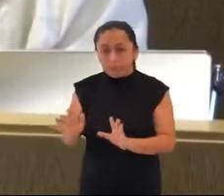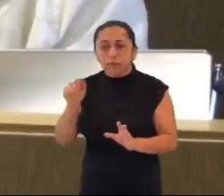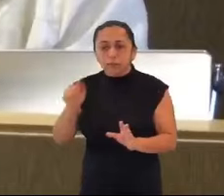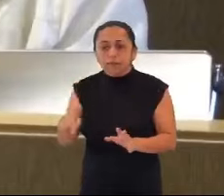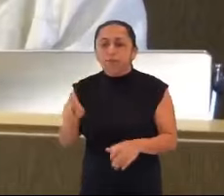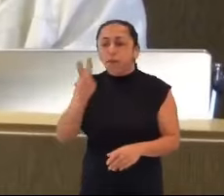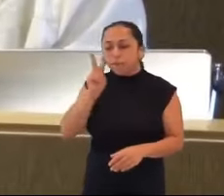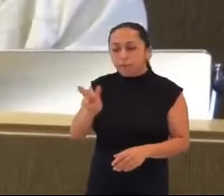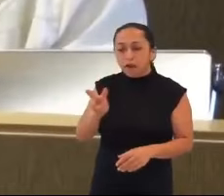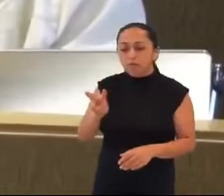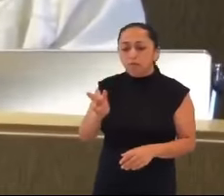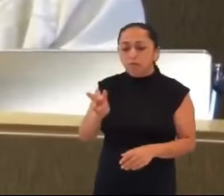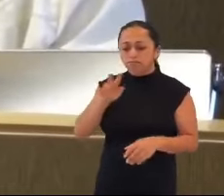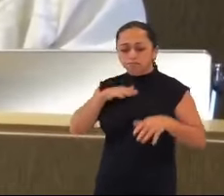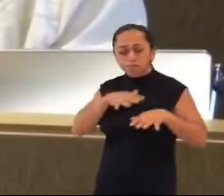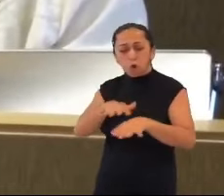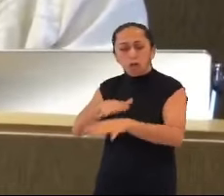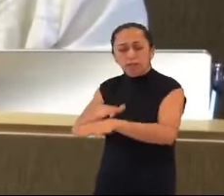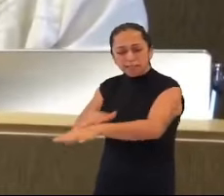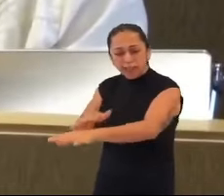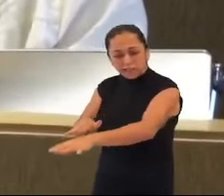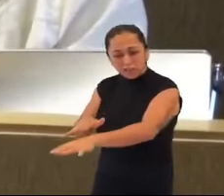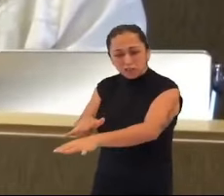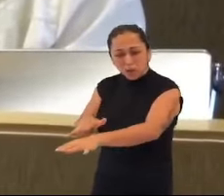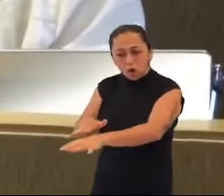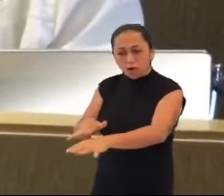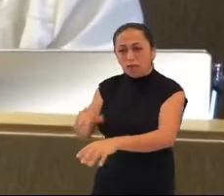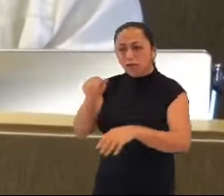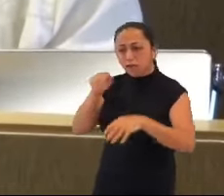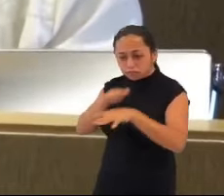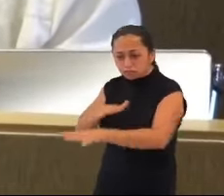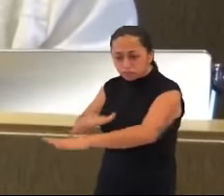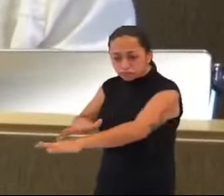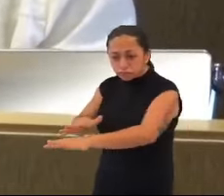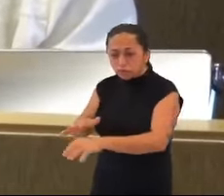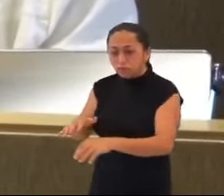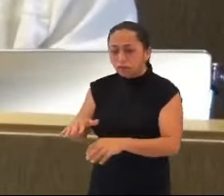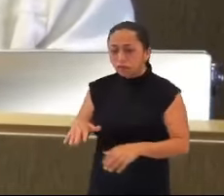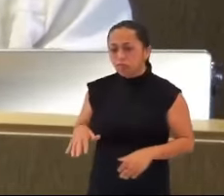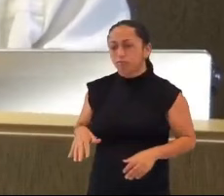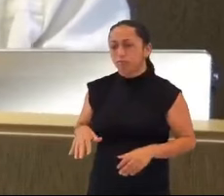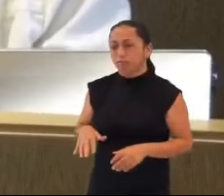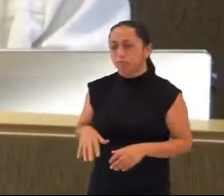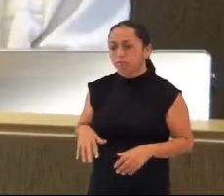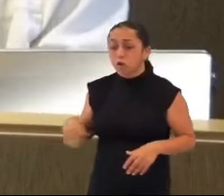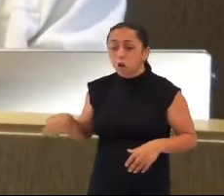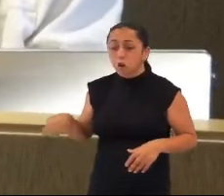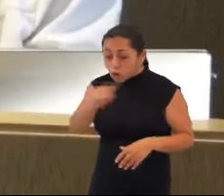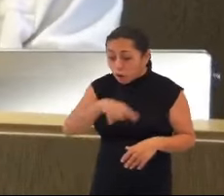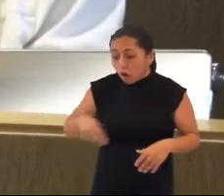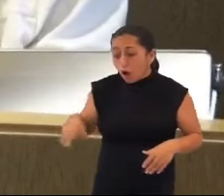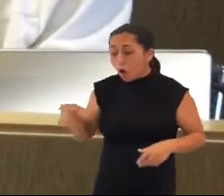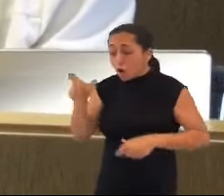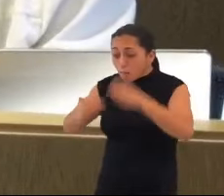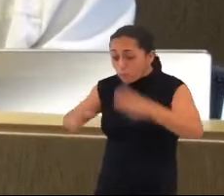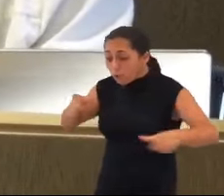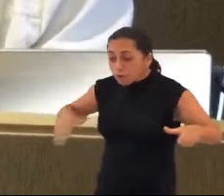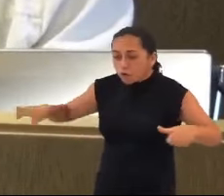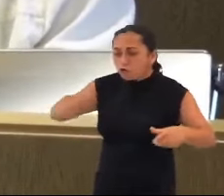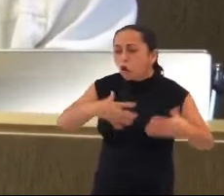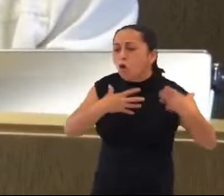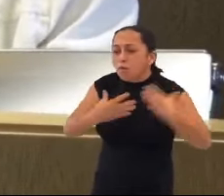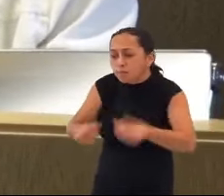en las movilizaciones contundentes, en las movilizaciones masivas, rodeadas de la solidaridad de la población, que hicieron ya